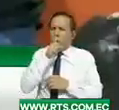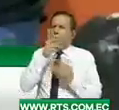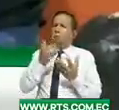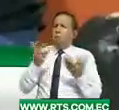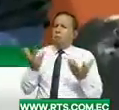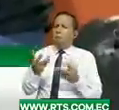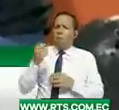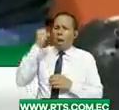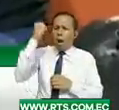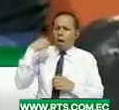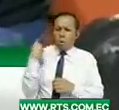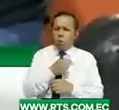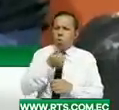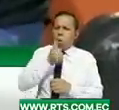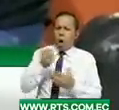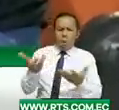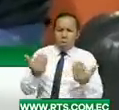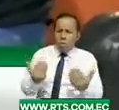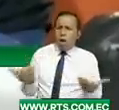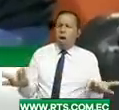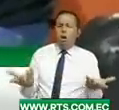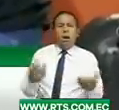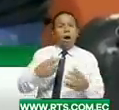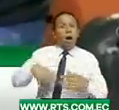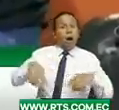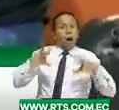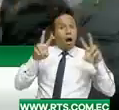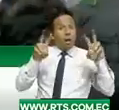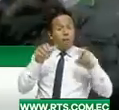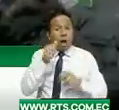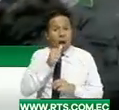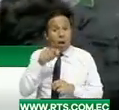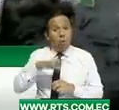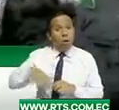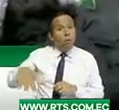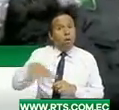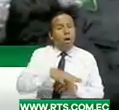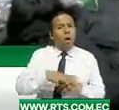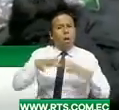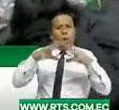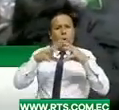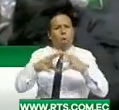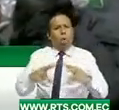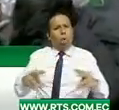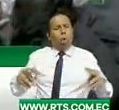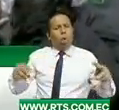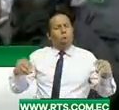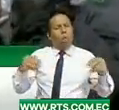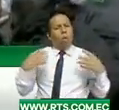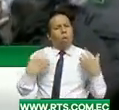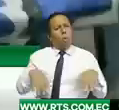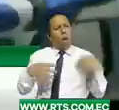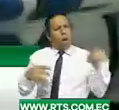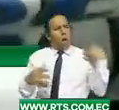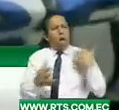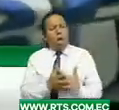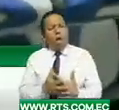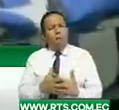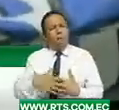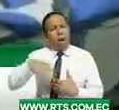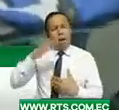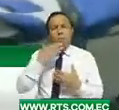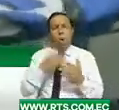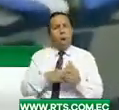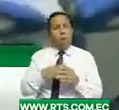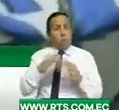del recurso natural considerada la más importante de las últimas décadas. El agua que llega a los hogares ya no es apta